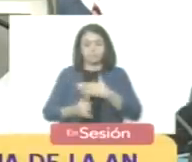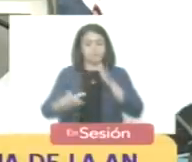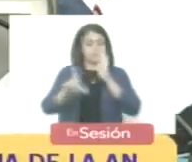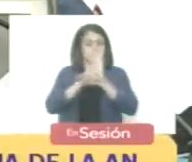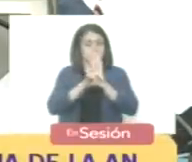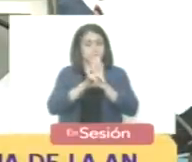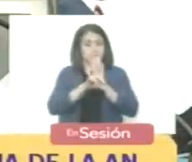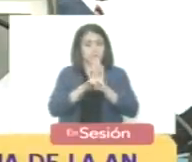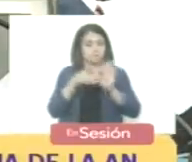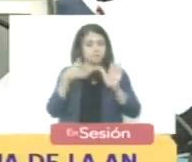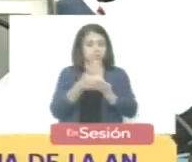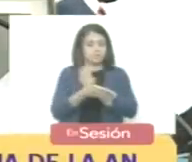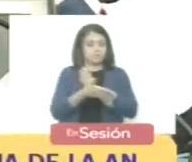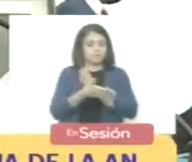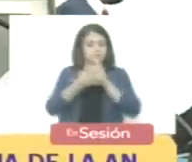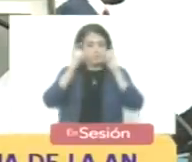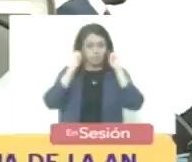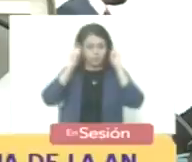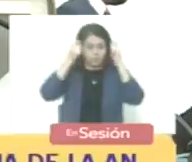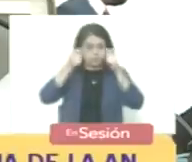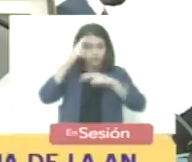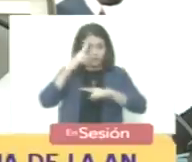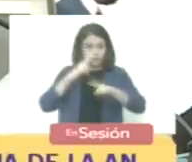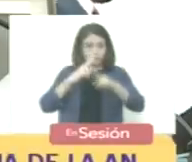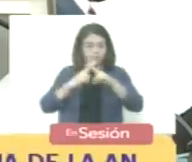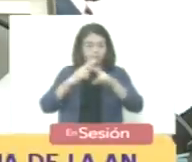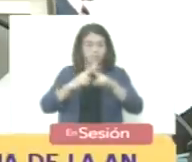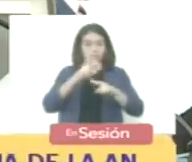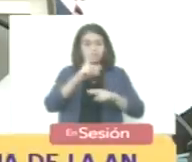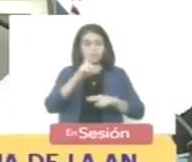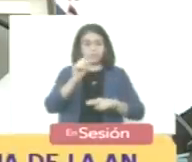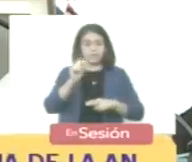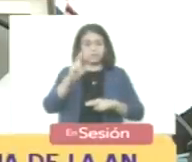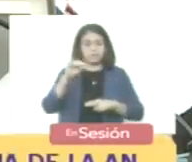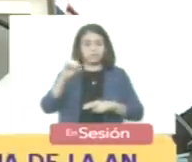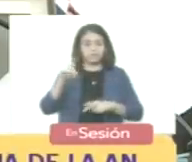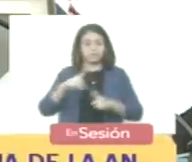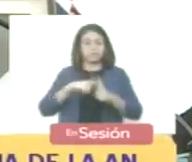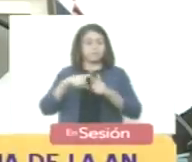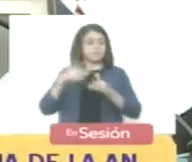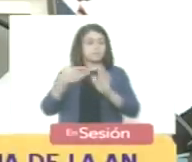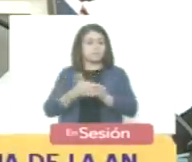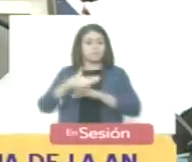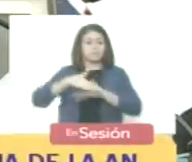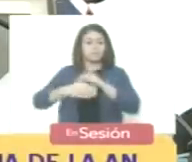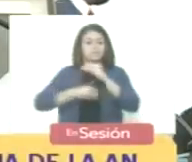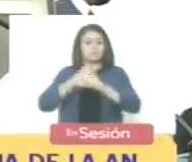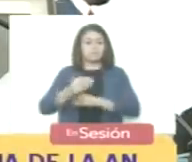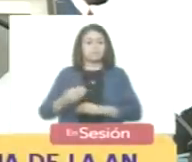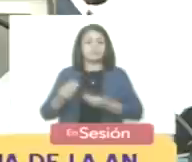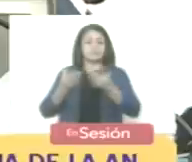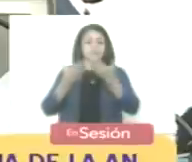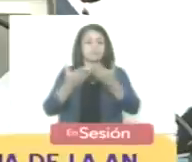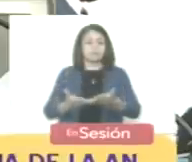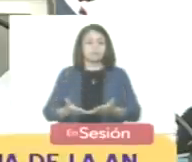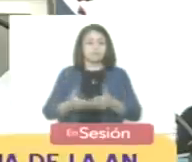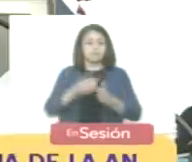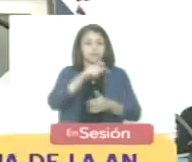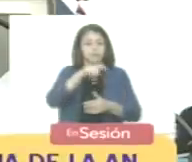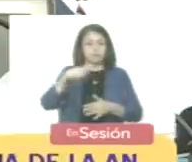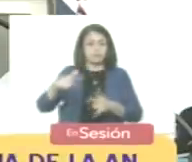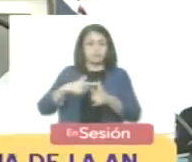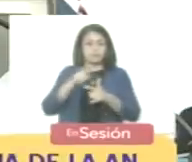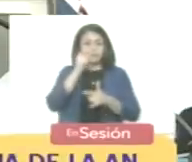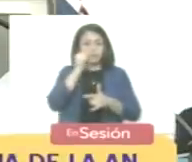ley sobre la condecoración Orden Darío Vivas. La misma sería otorgada a los